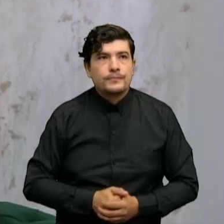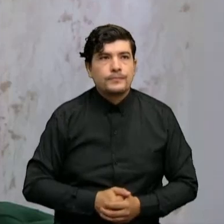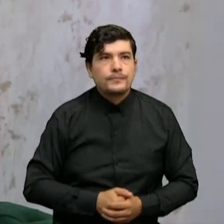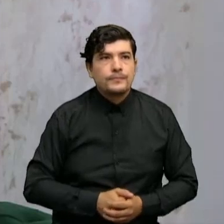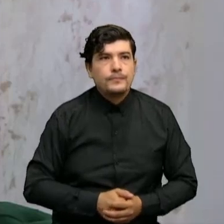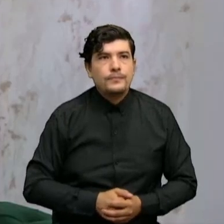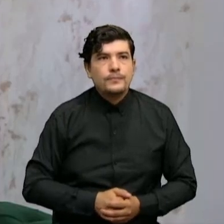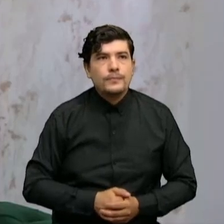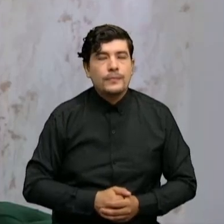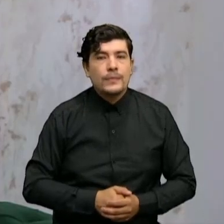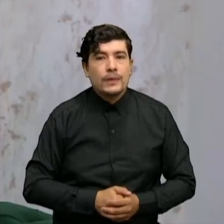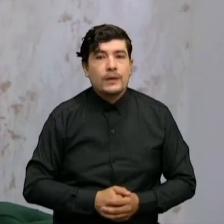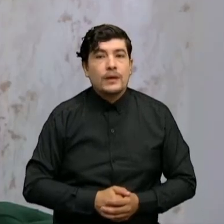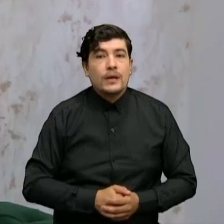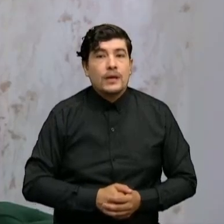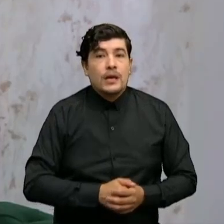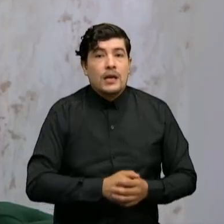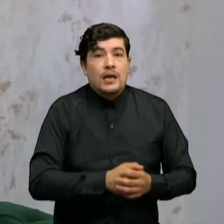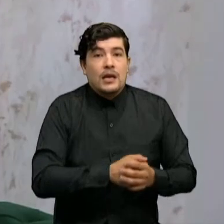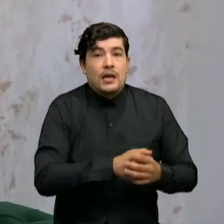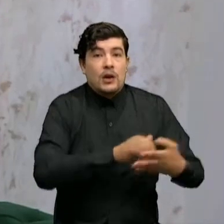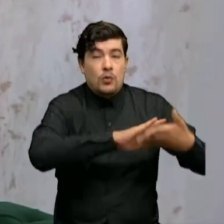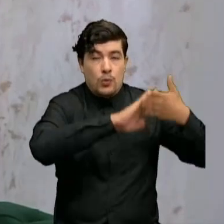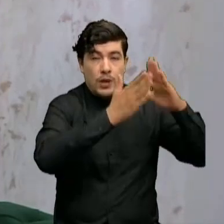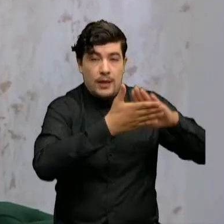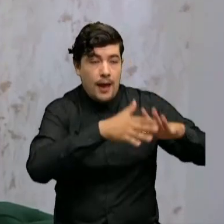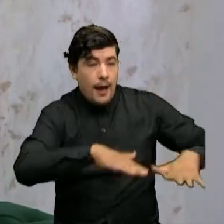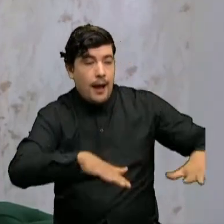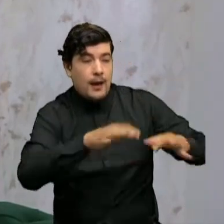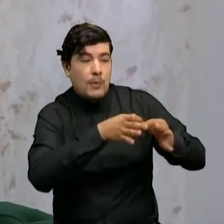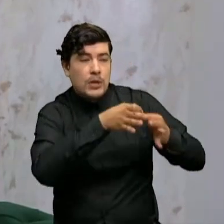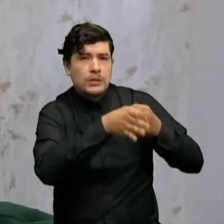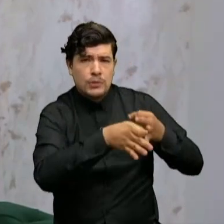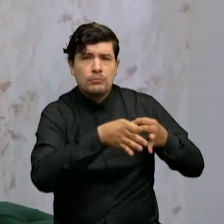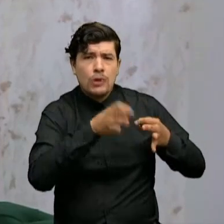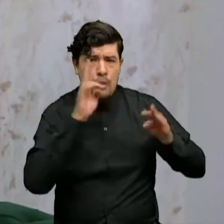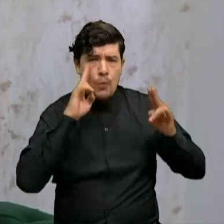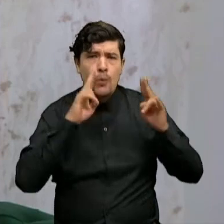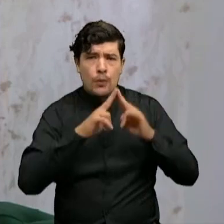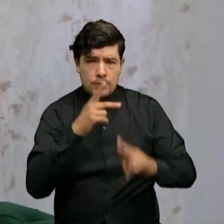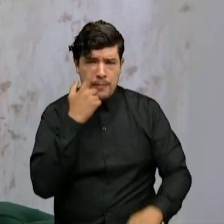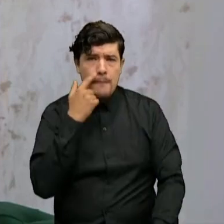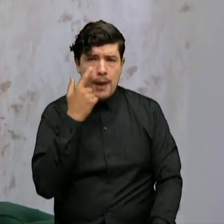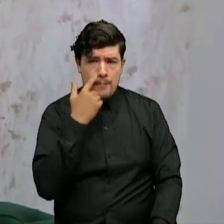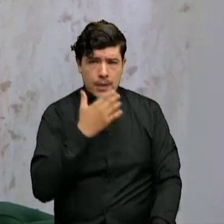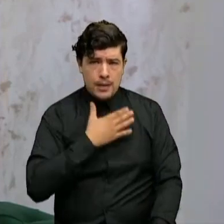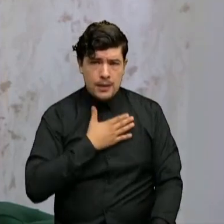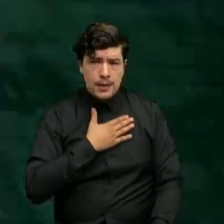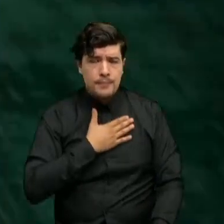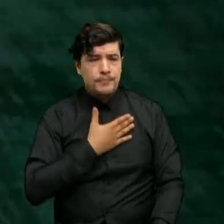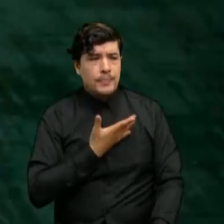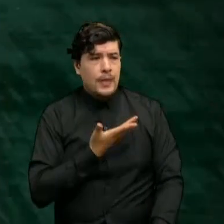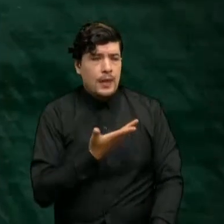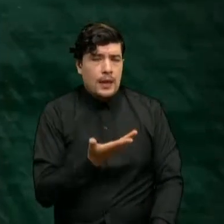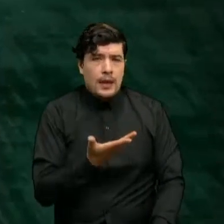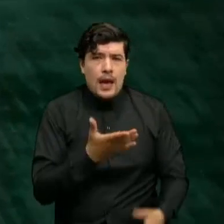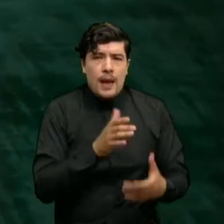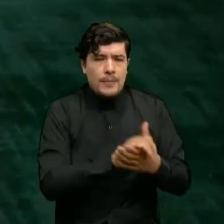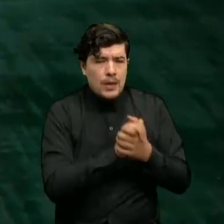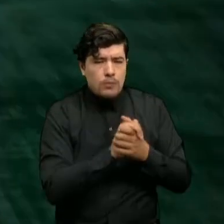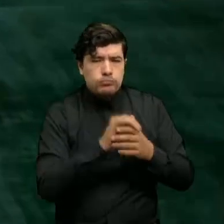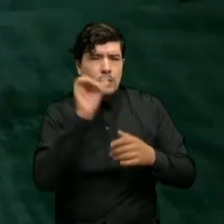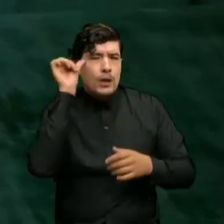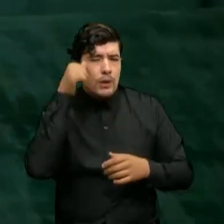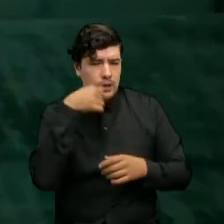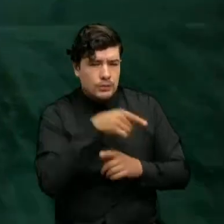lo recordamos con mucho amor y cariño tanto sus familiares como como sus amigos pero el kobe